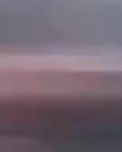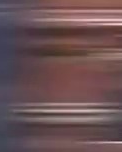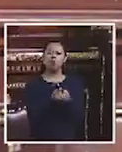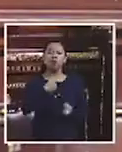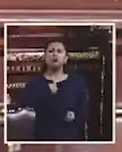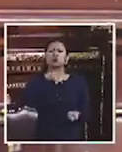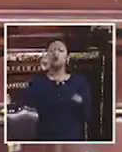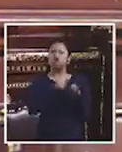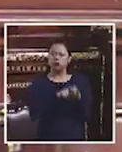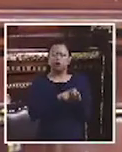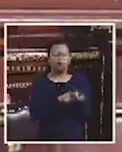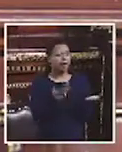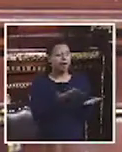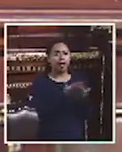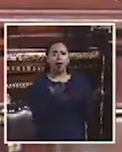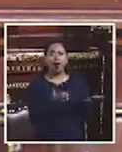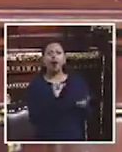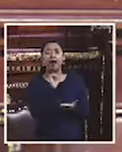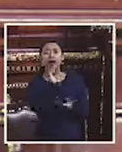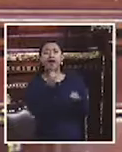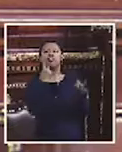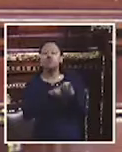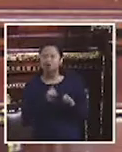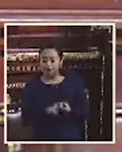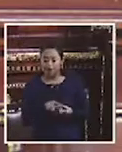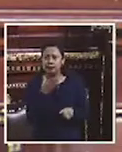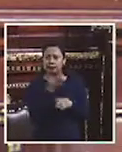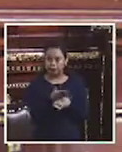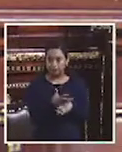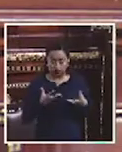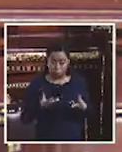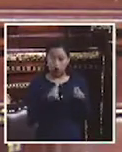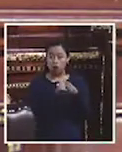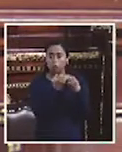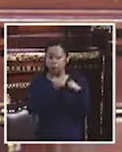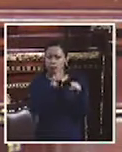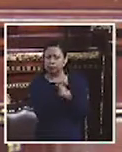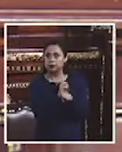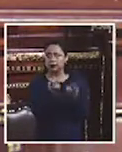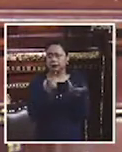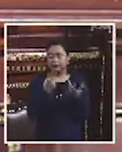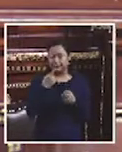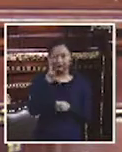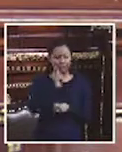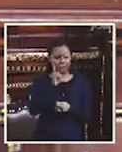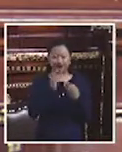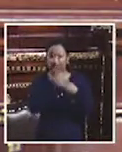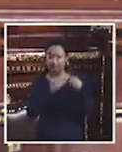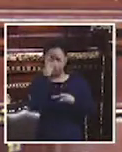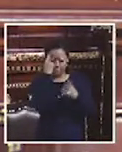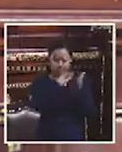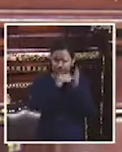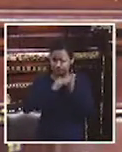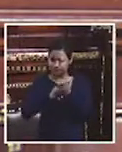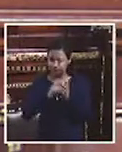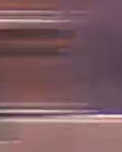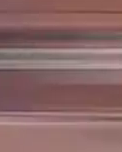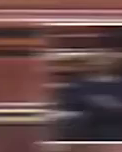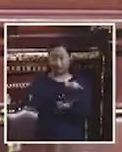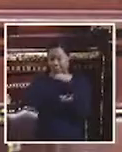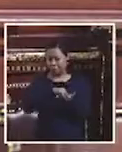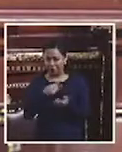Capitalino. Este primer Parlamento de Mujeres de la Ciudad de México ha servido para encontrarnos, conocernos y